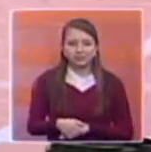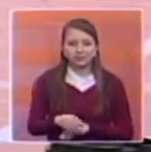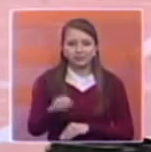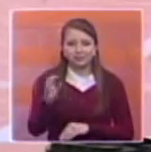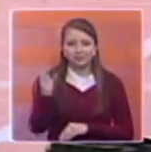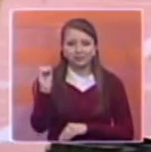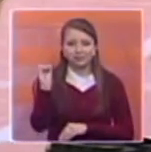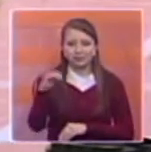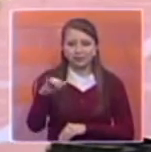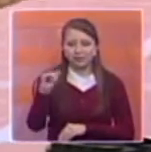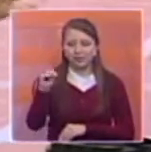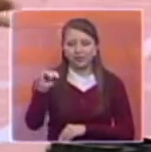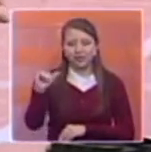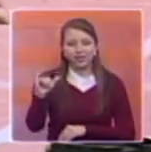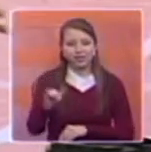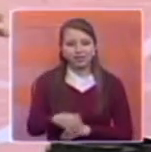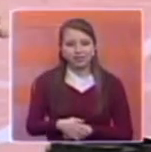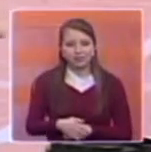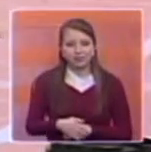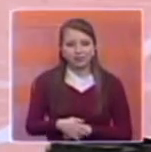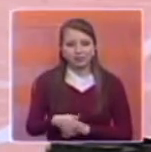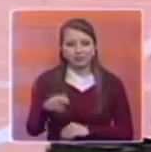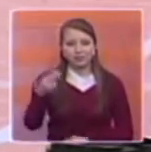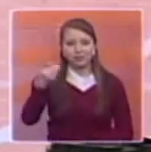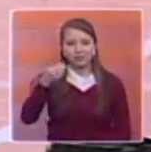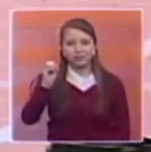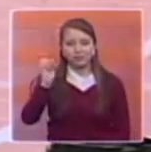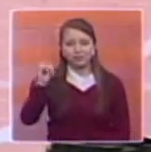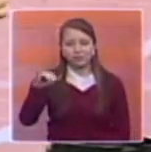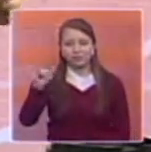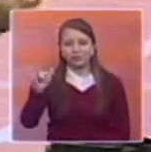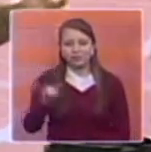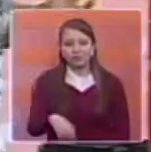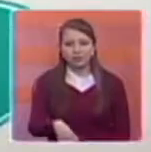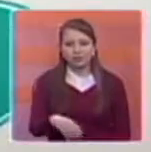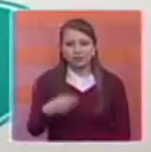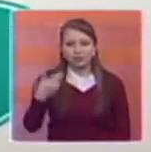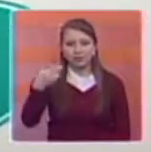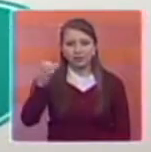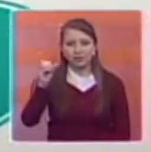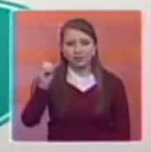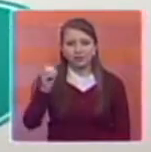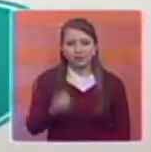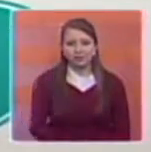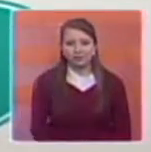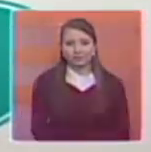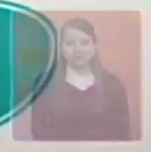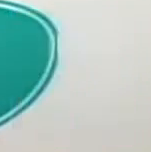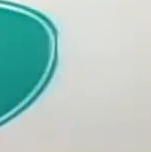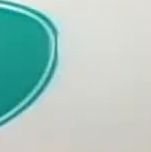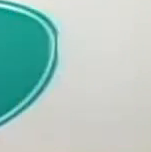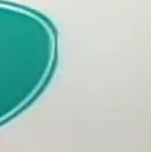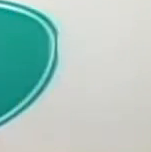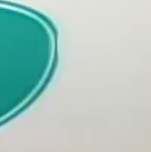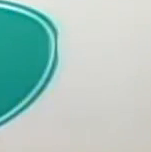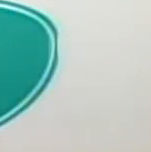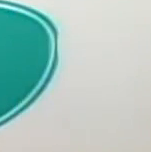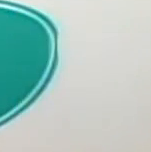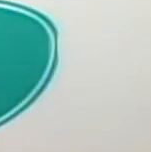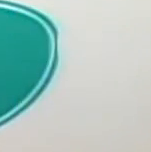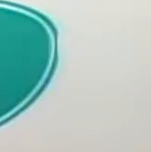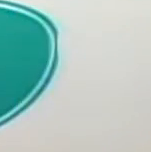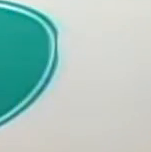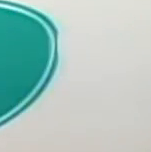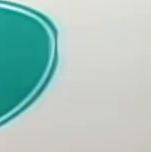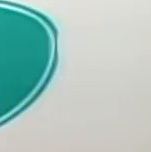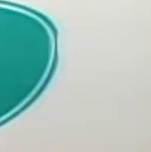le dicen los latinos. Es homini, pero le dicen el homini o homini. Entonces, eso es